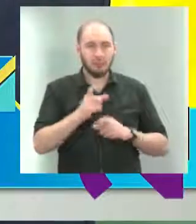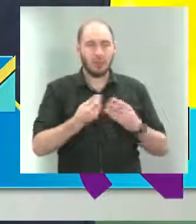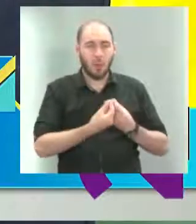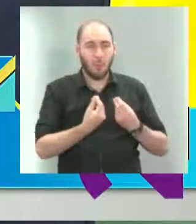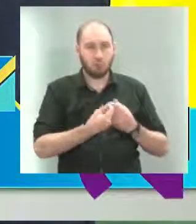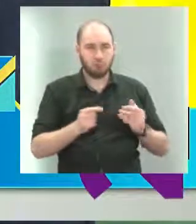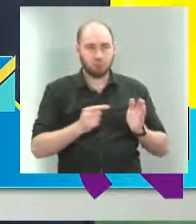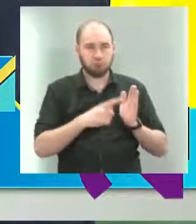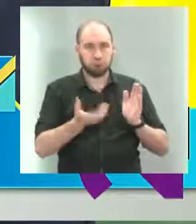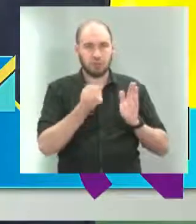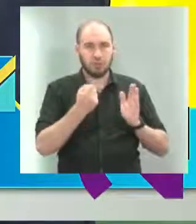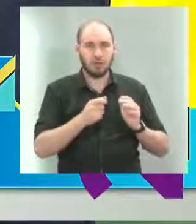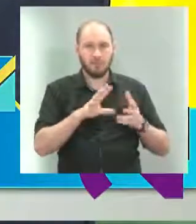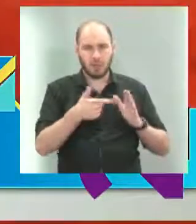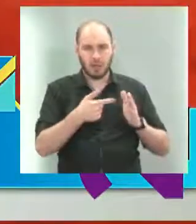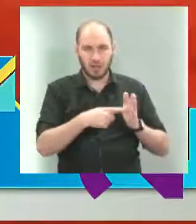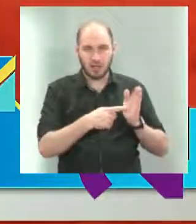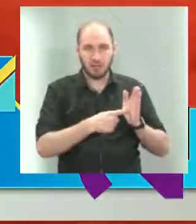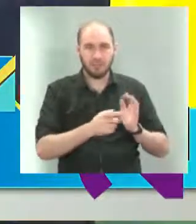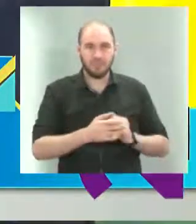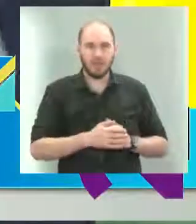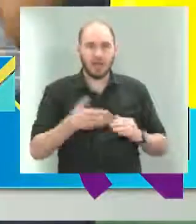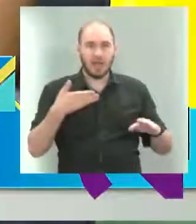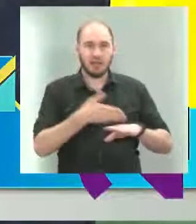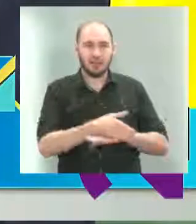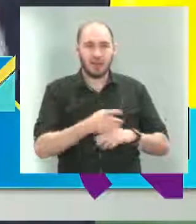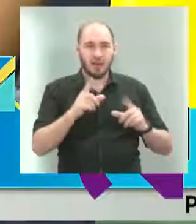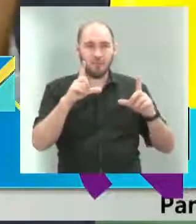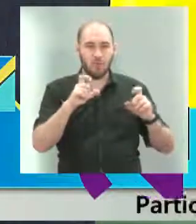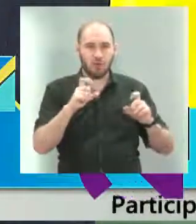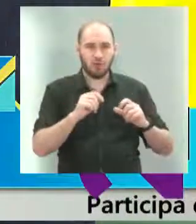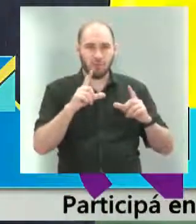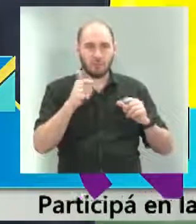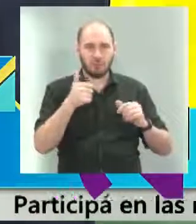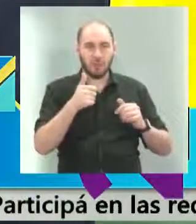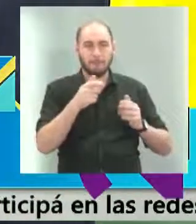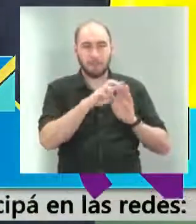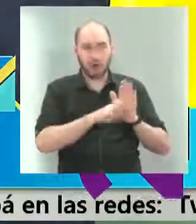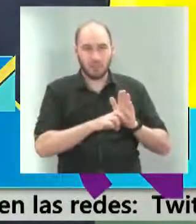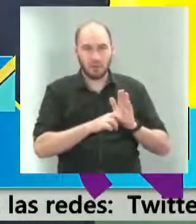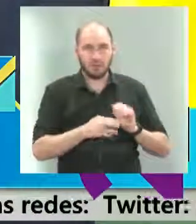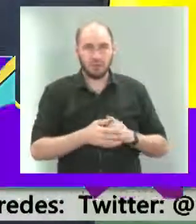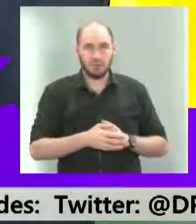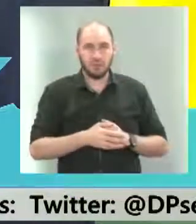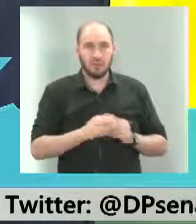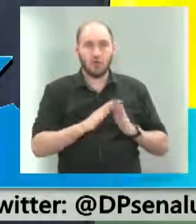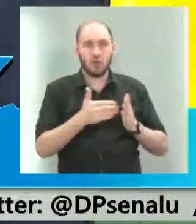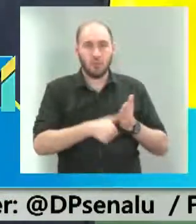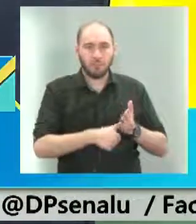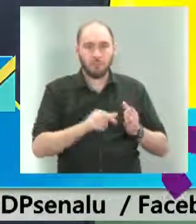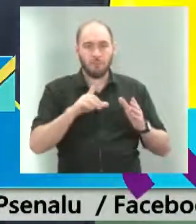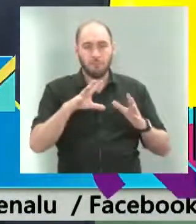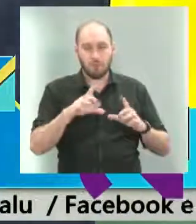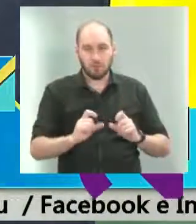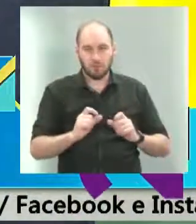saltan, no sé si conocen el sistema, en el ingreso te sacan una foto con un celu que tiene un programa. Documento y foto,